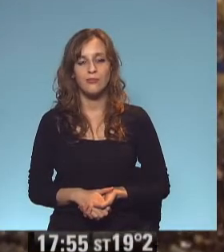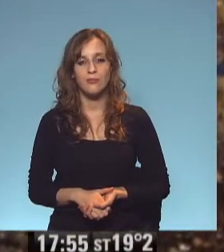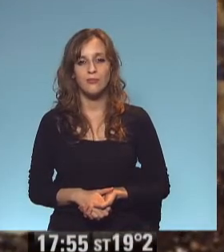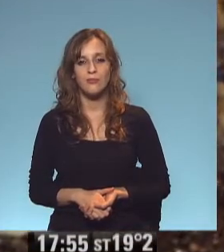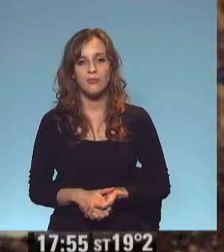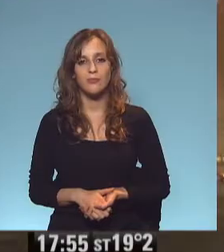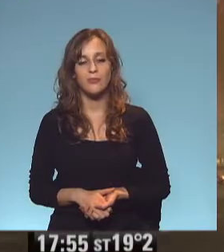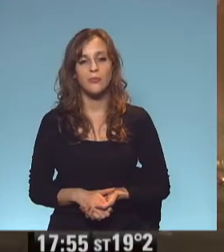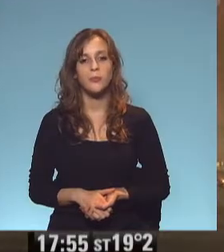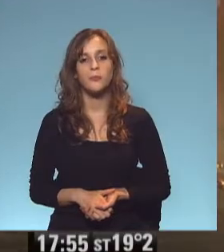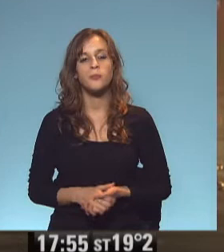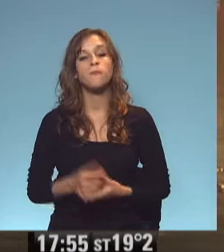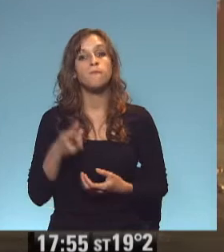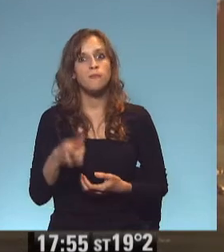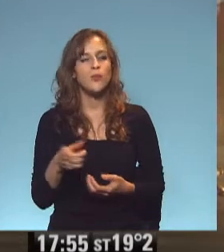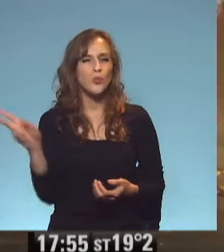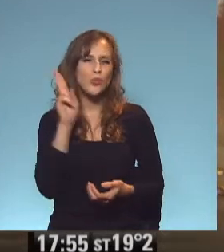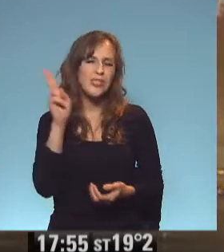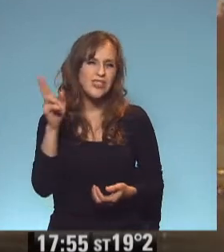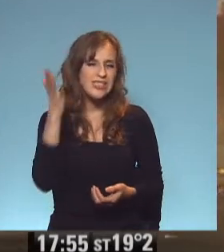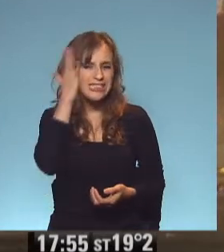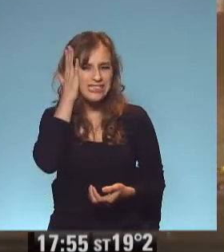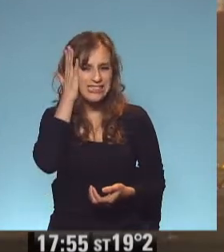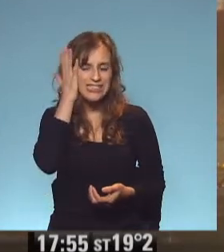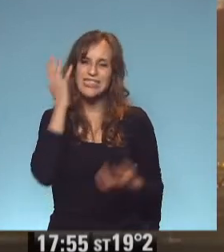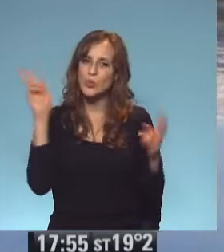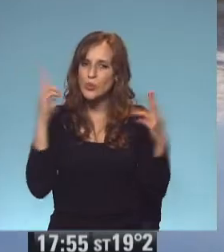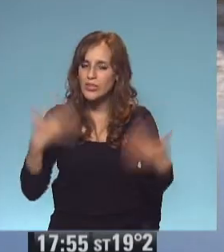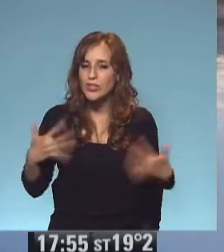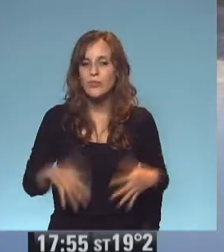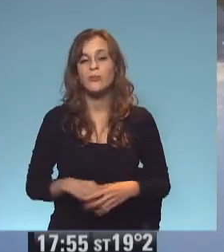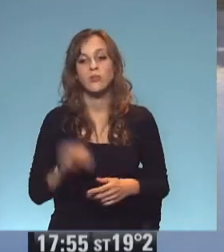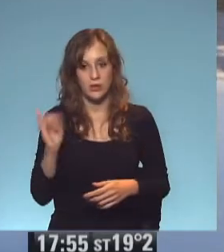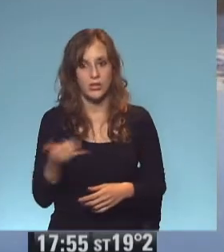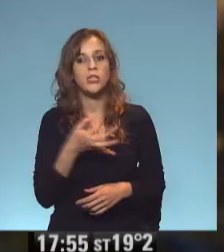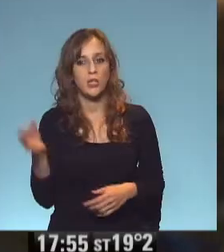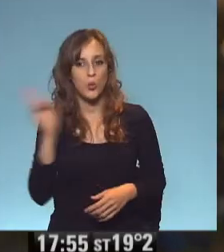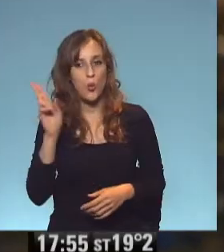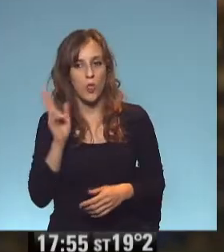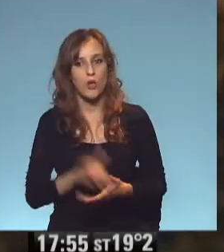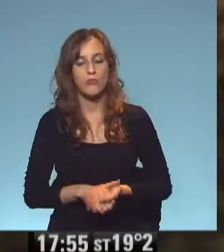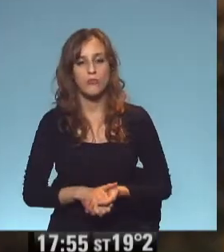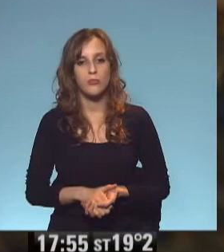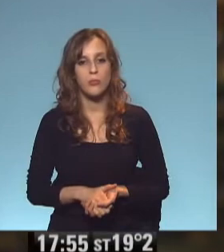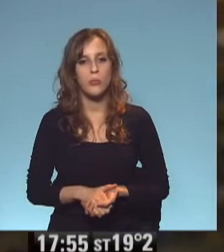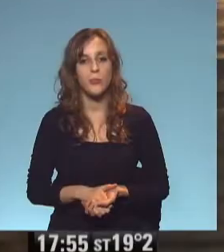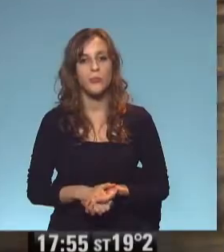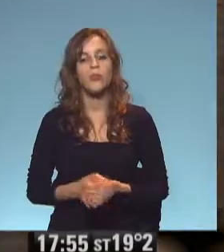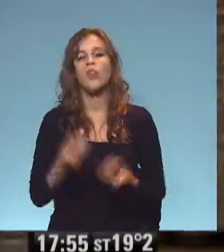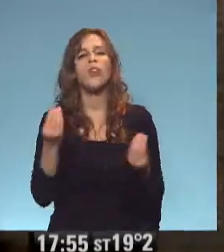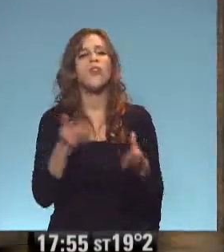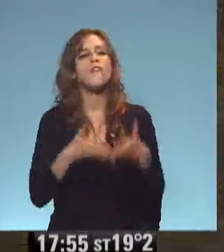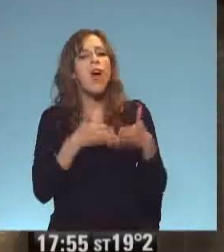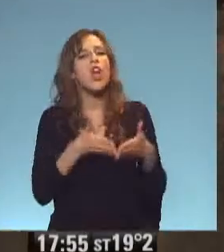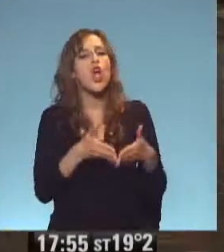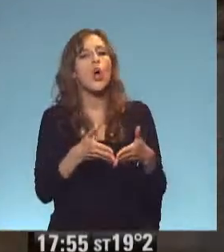Ahí va. Y hay un ruido tremendo ahora. Hay bastante ruido, sí. André, ¿y los barcos no le afectan